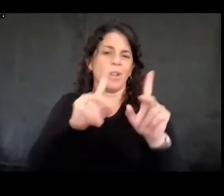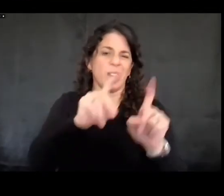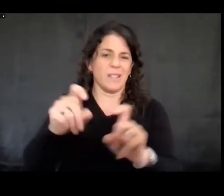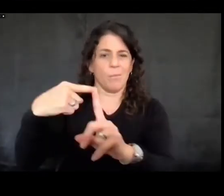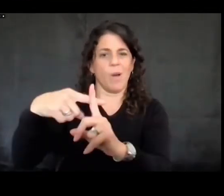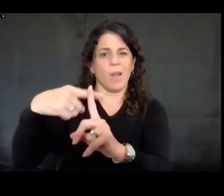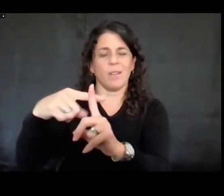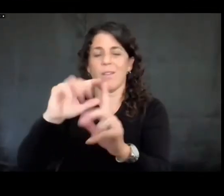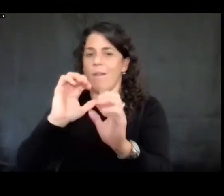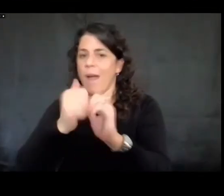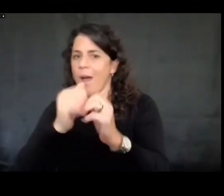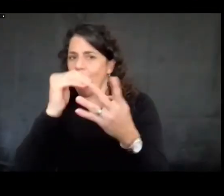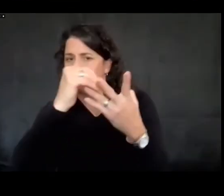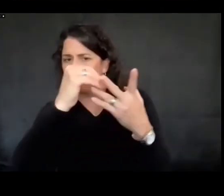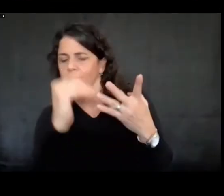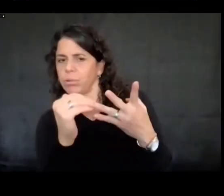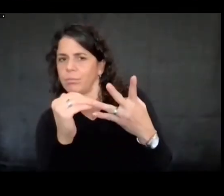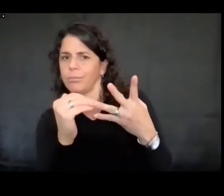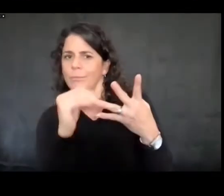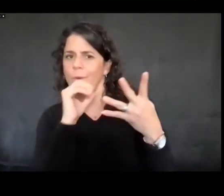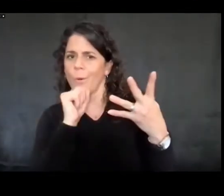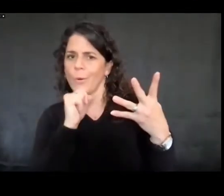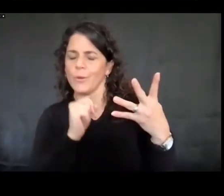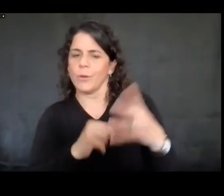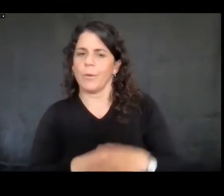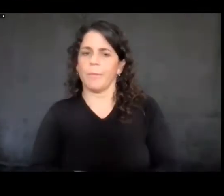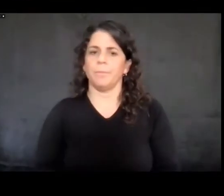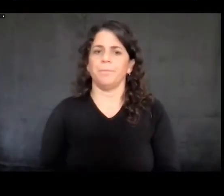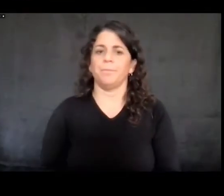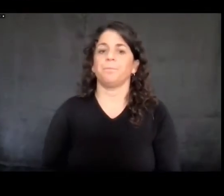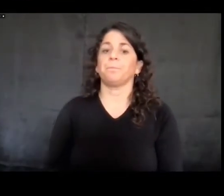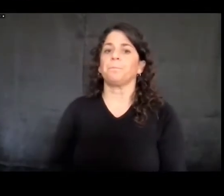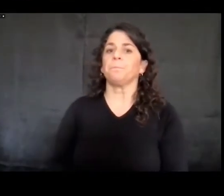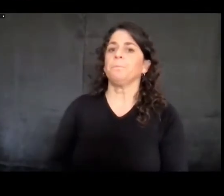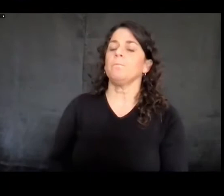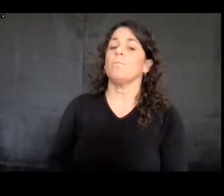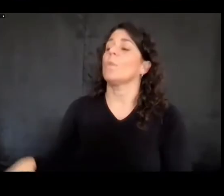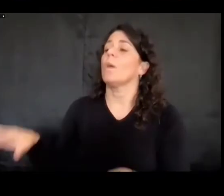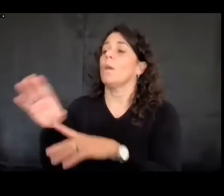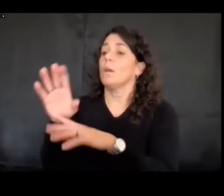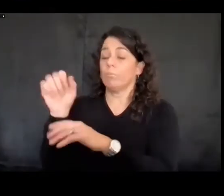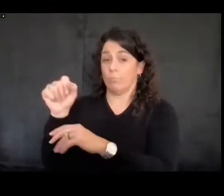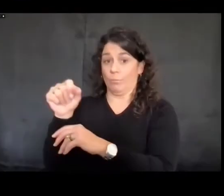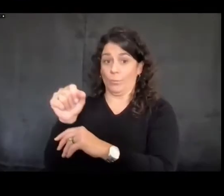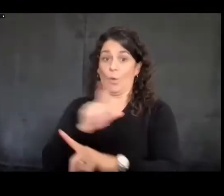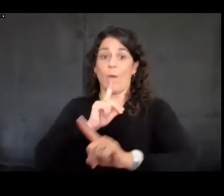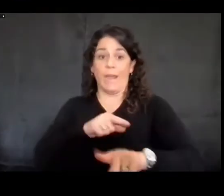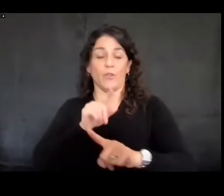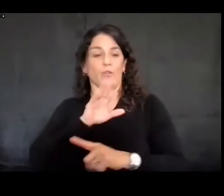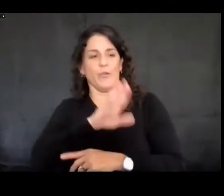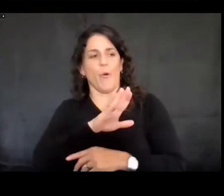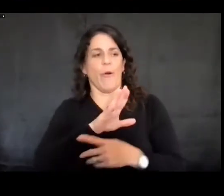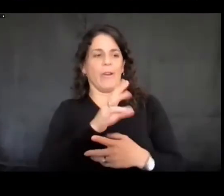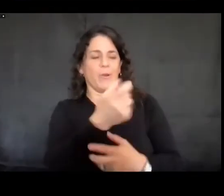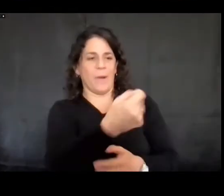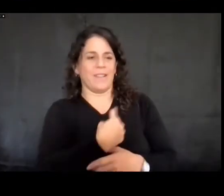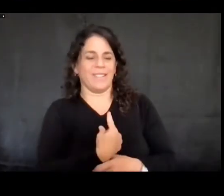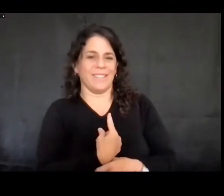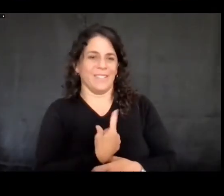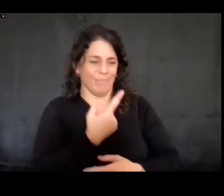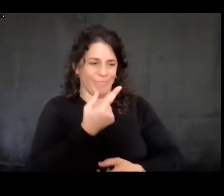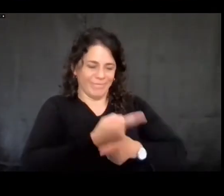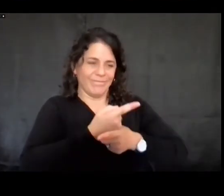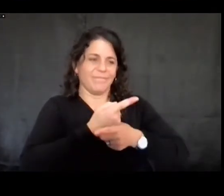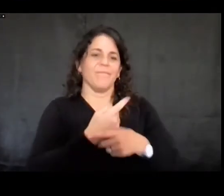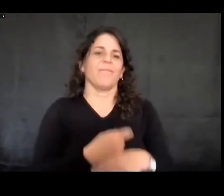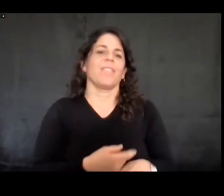casos positivos en la parte de los atletas blake que usted esté con usted contestó su propia